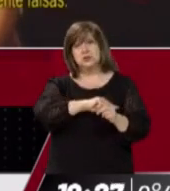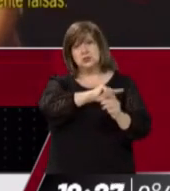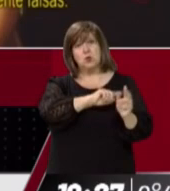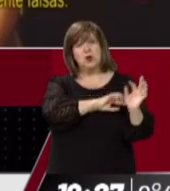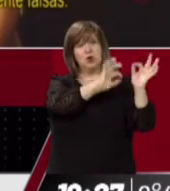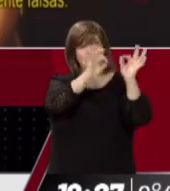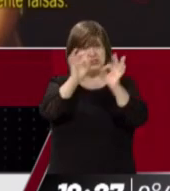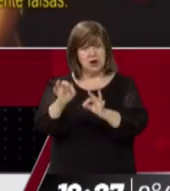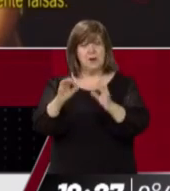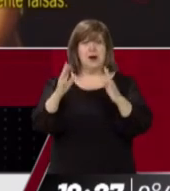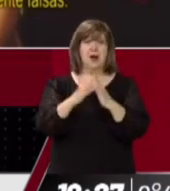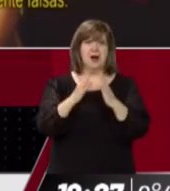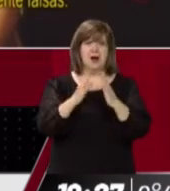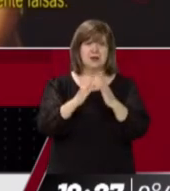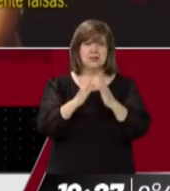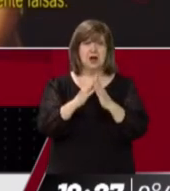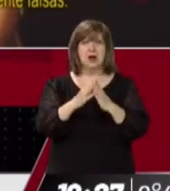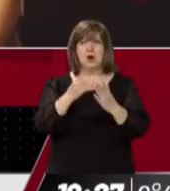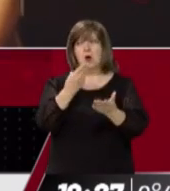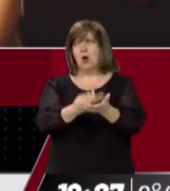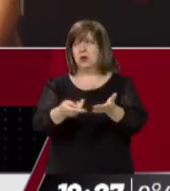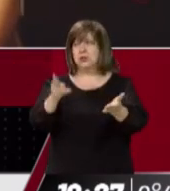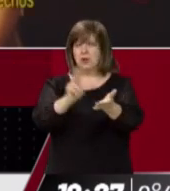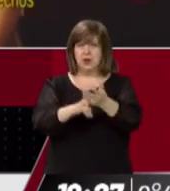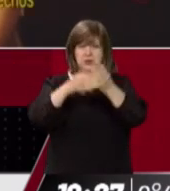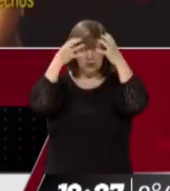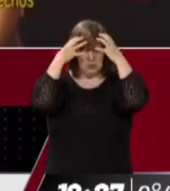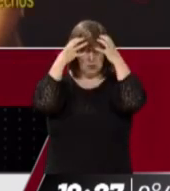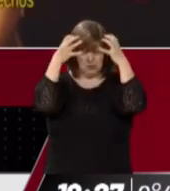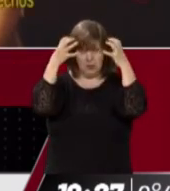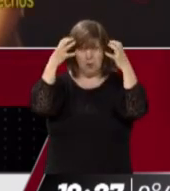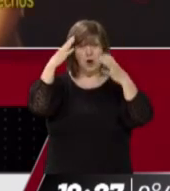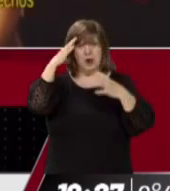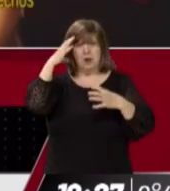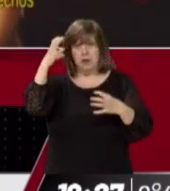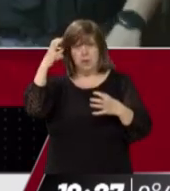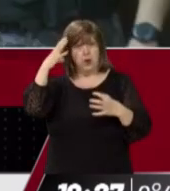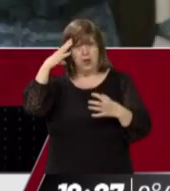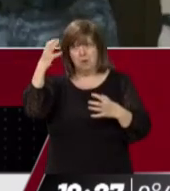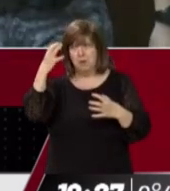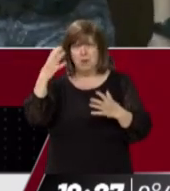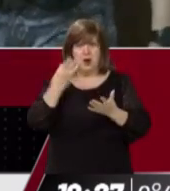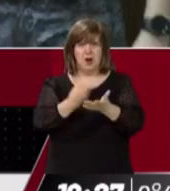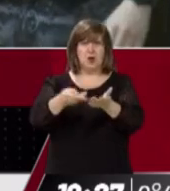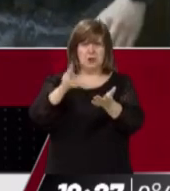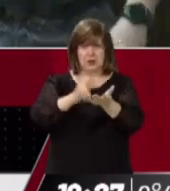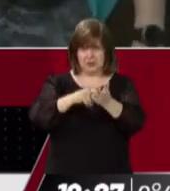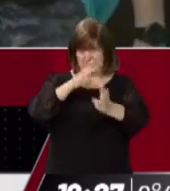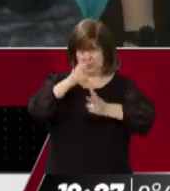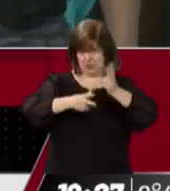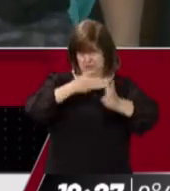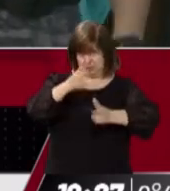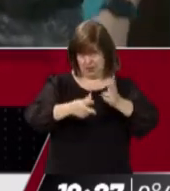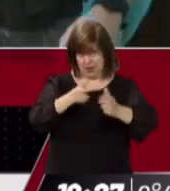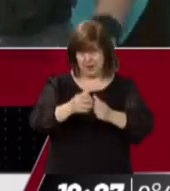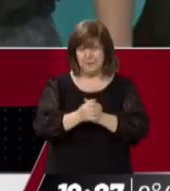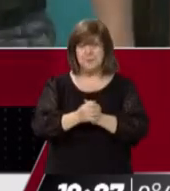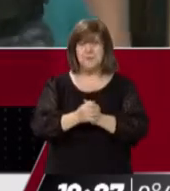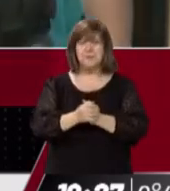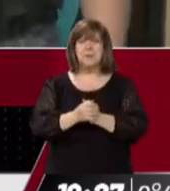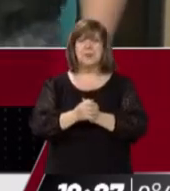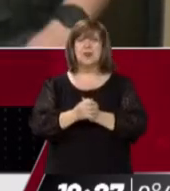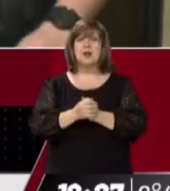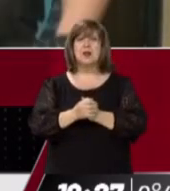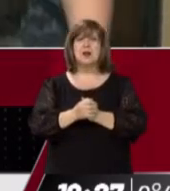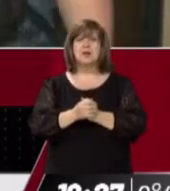toda estas cosas tan feas que ellos vivieron volverlos a recordar y volverlos a vivir Hola Cecilia Cómo estás